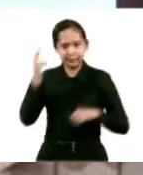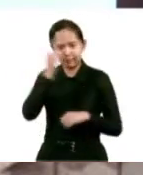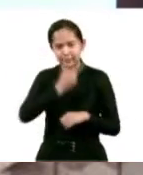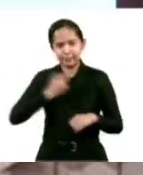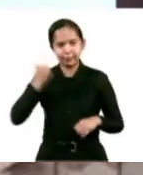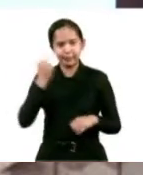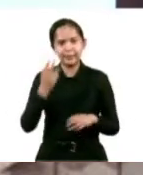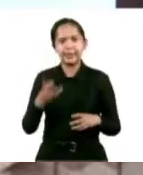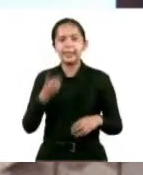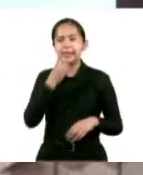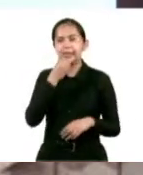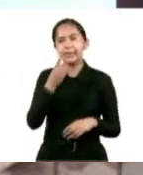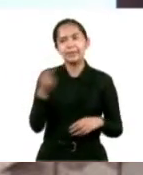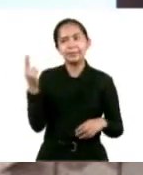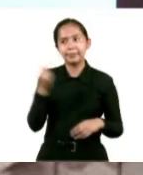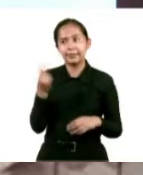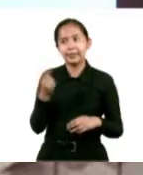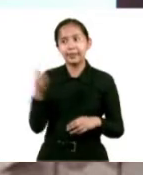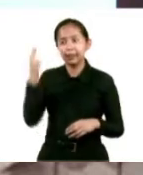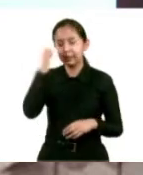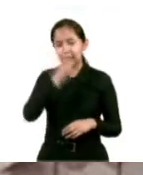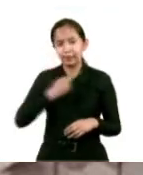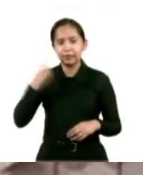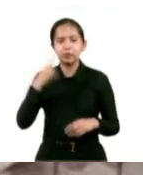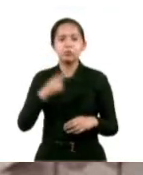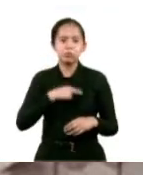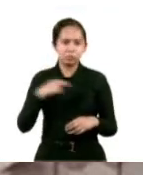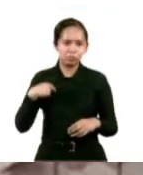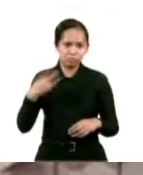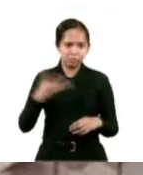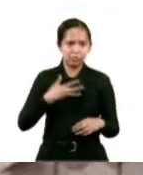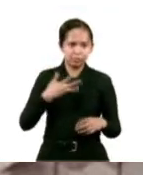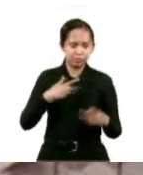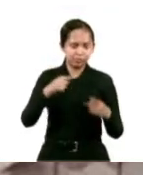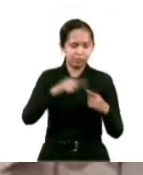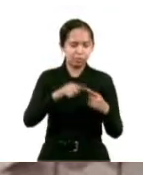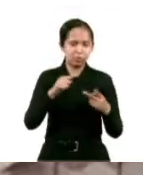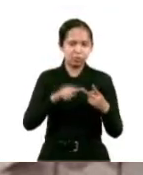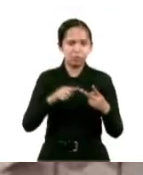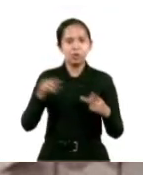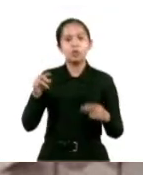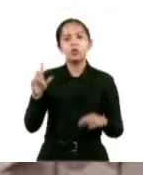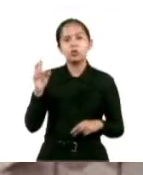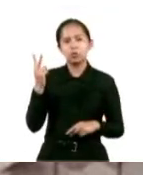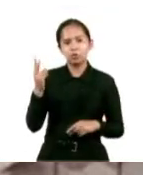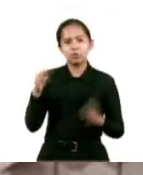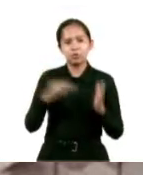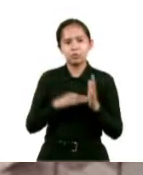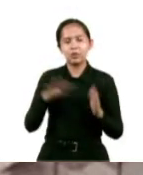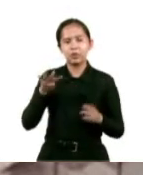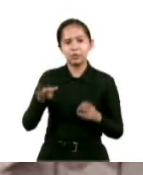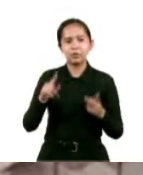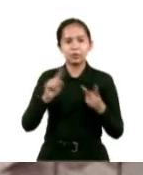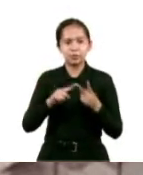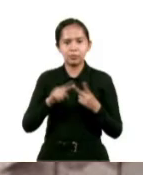una inspección al año. Teníamos la de 2019, o tenemos la de 2019 y tenemos la de 2020.